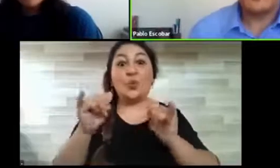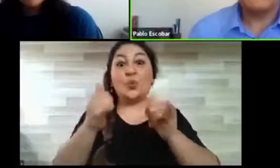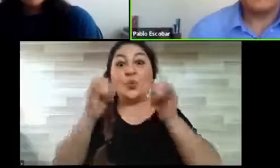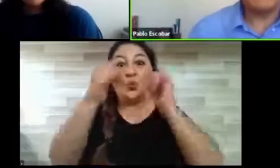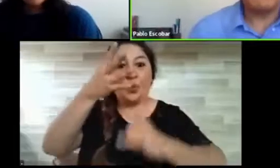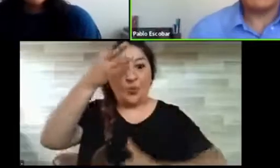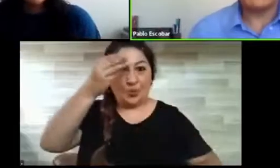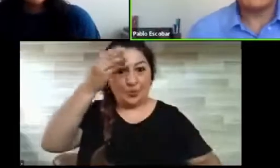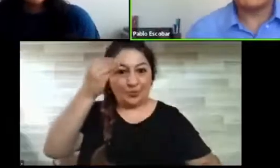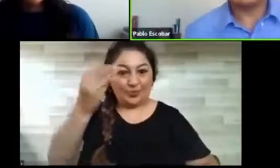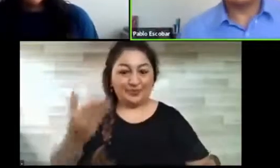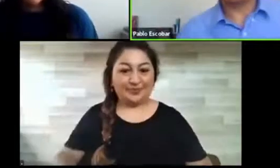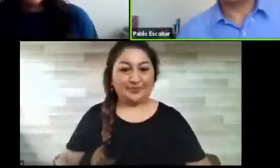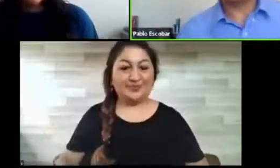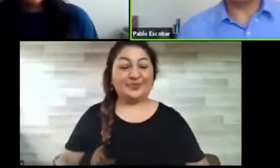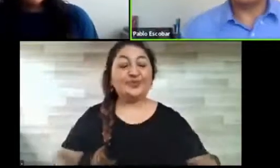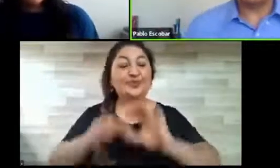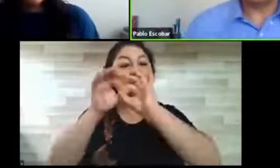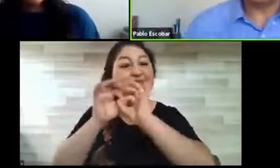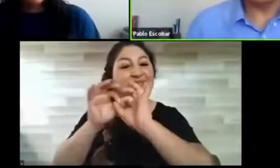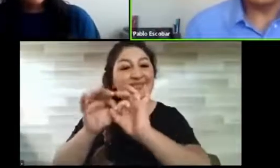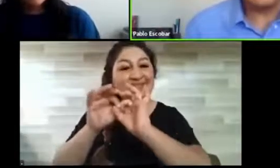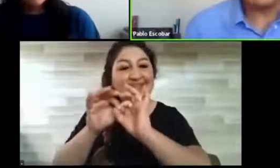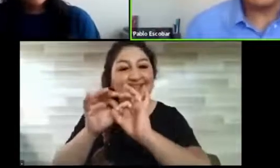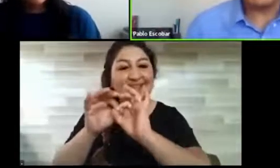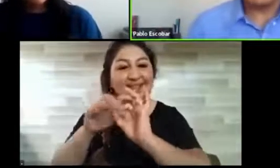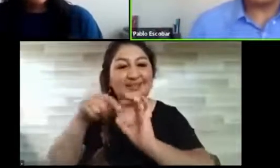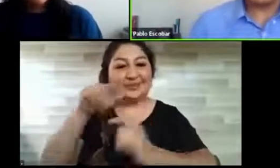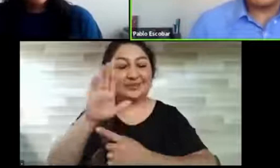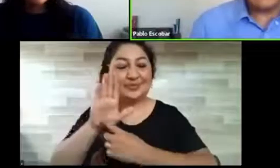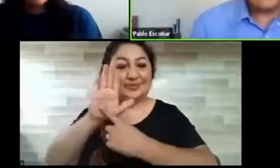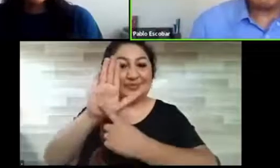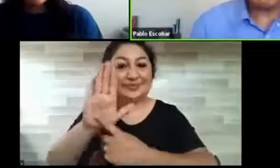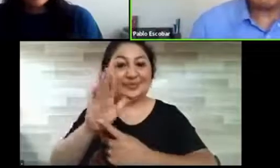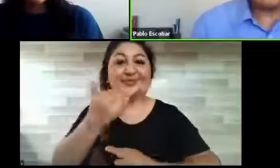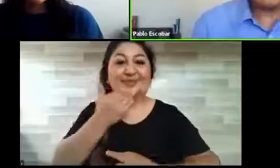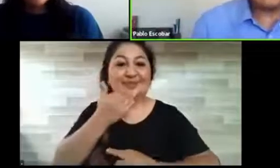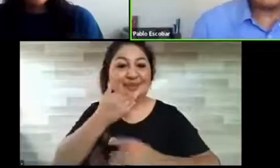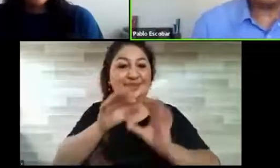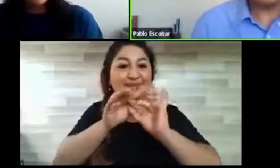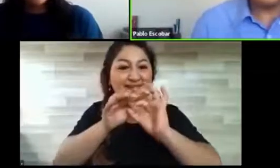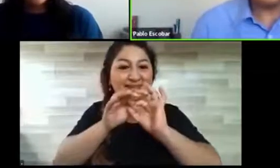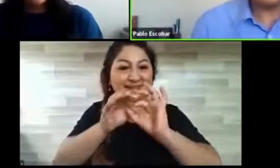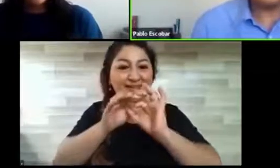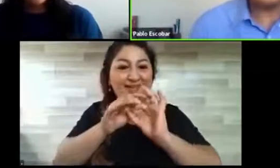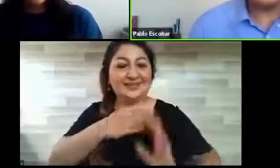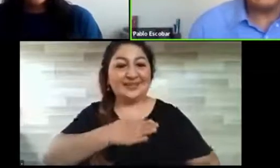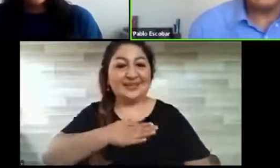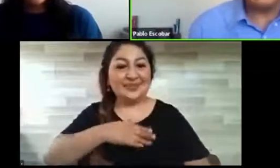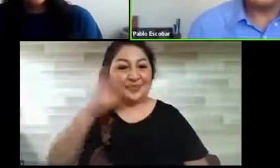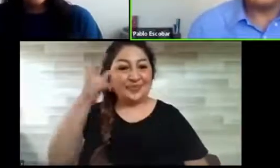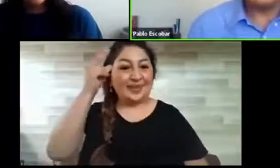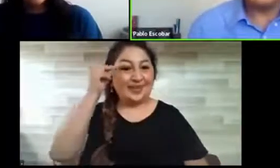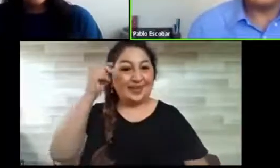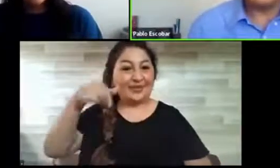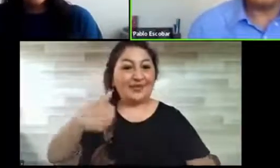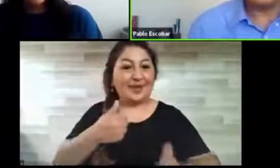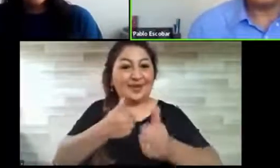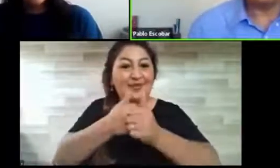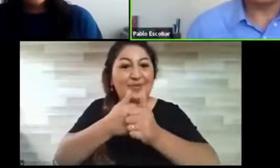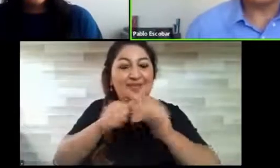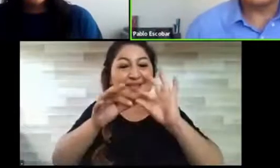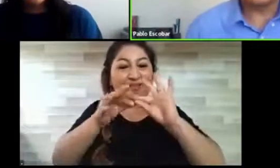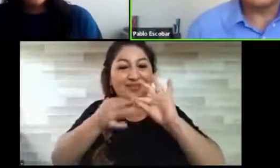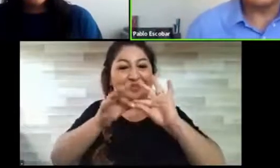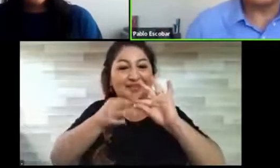al contrario, muchísimas gracias a ti por esta presentación. También quiero agradecer a Eileen que me va a acompañar y va a ser entonces la intérprete